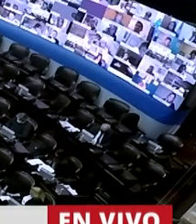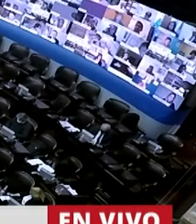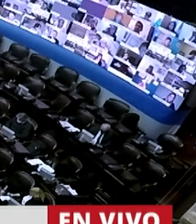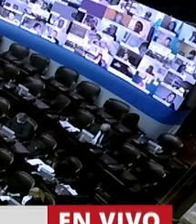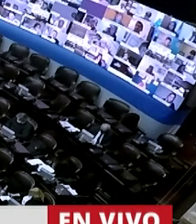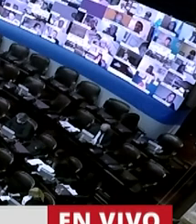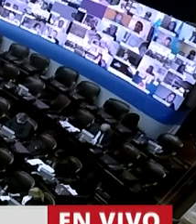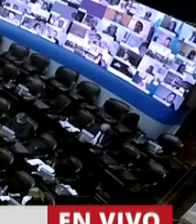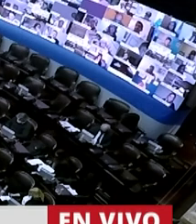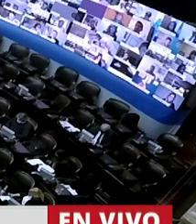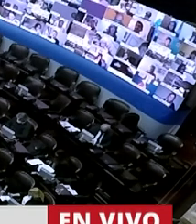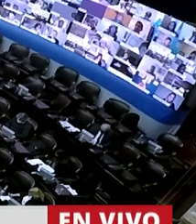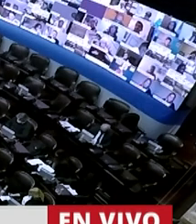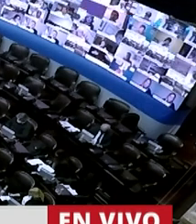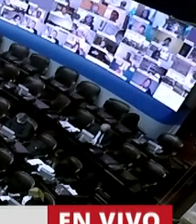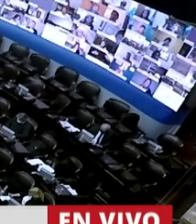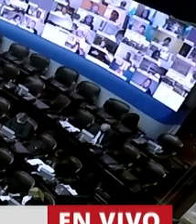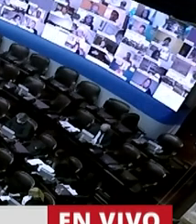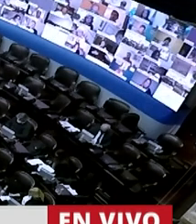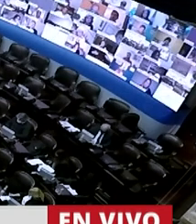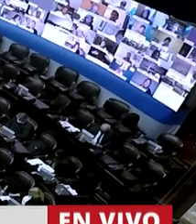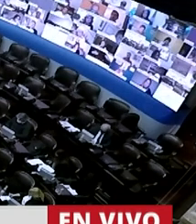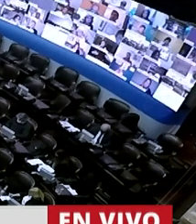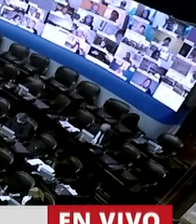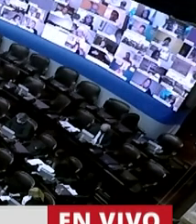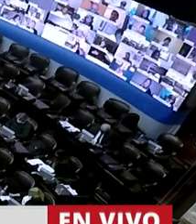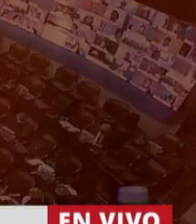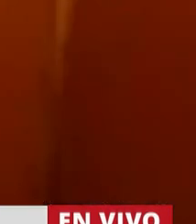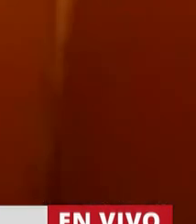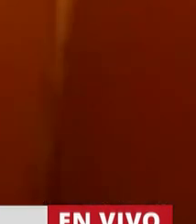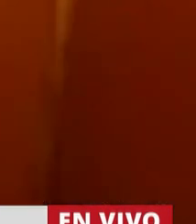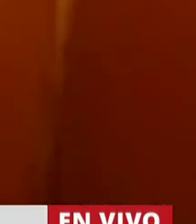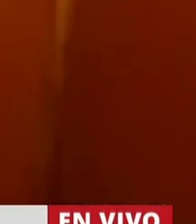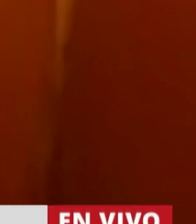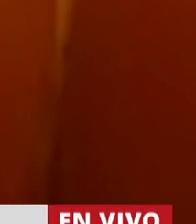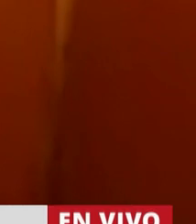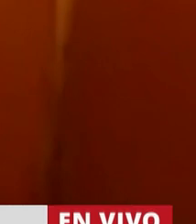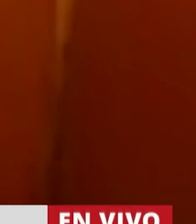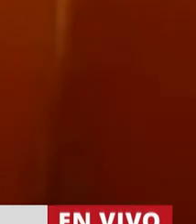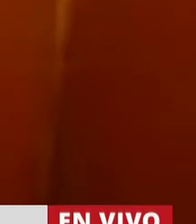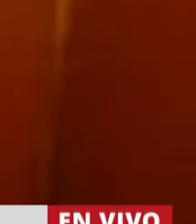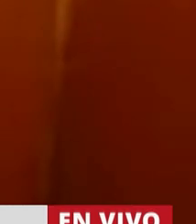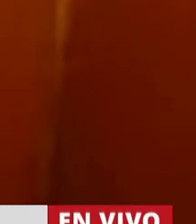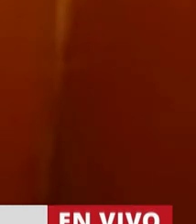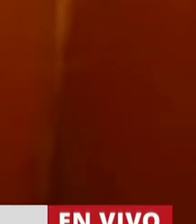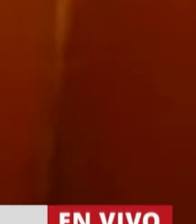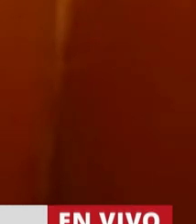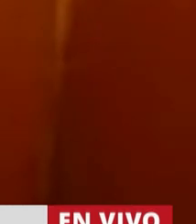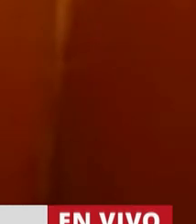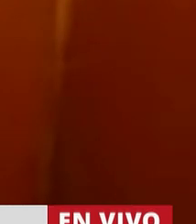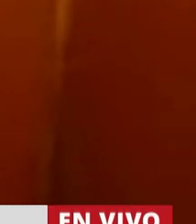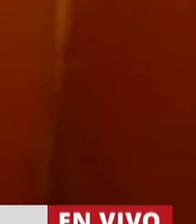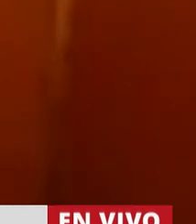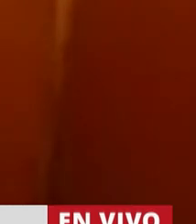presidente escuchado algunas declaraciones buscando minimizar los efectos de la reparación